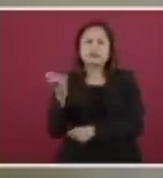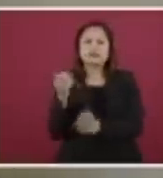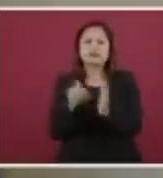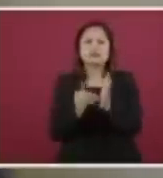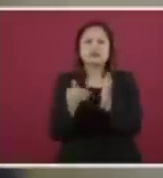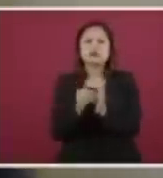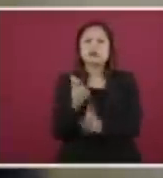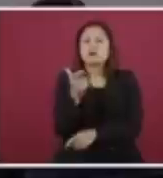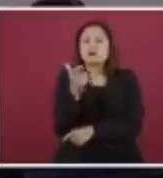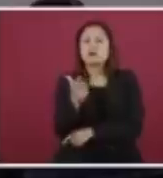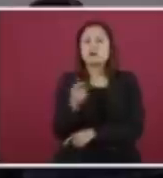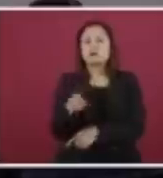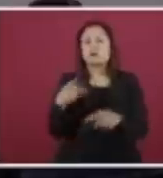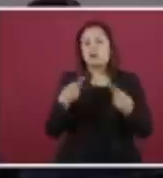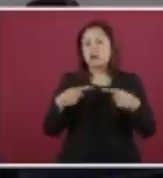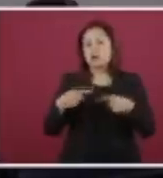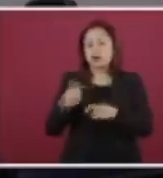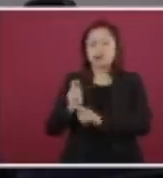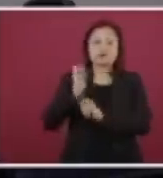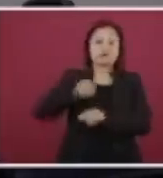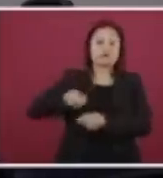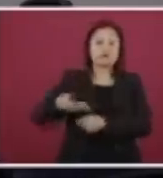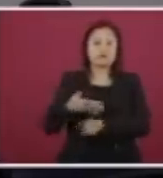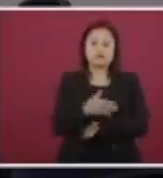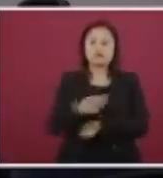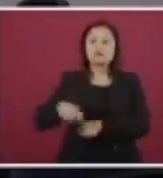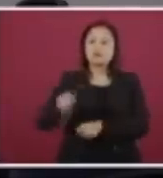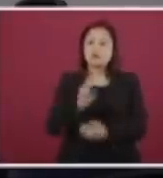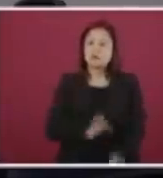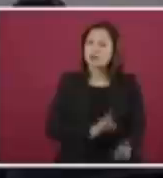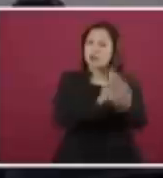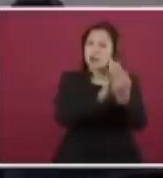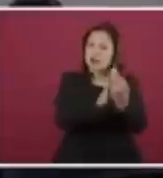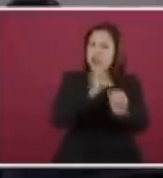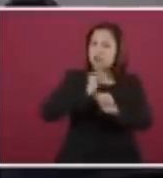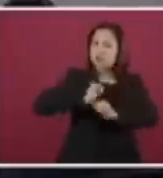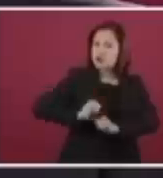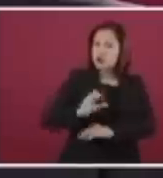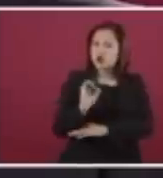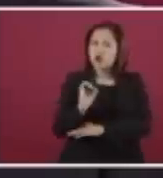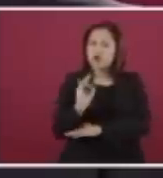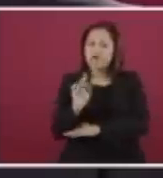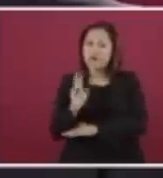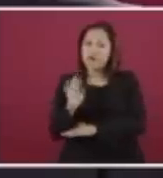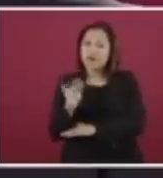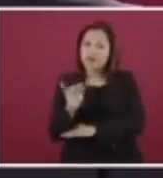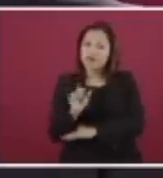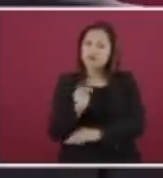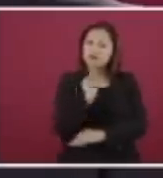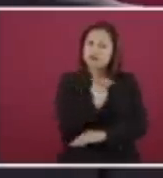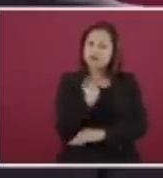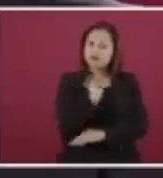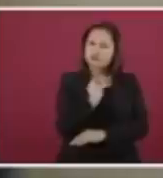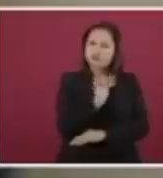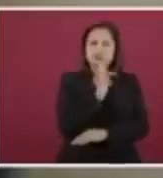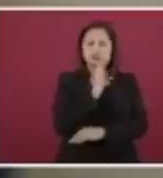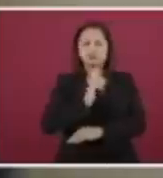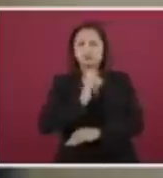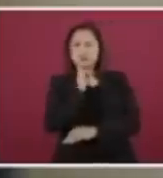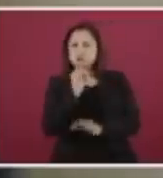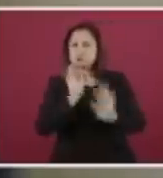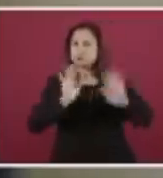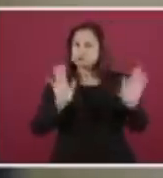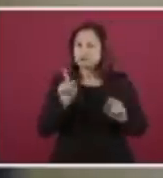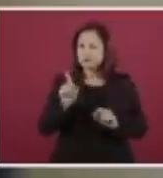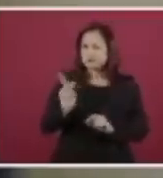pescadores, bueno, han estado incluso ya con el comisionado de COFEPRIS y no han obtenido una respuesta. Saber si es posible que Presidencia intervenga